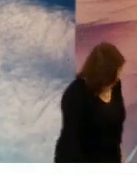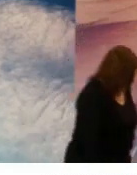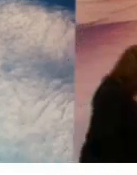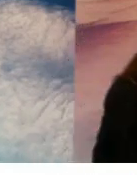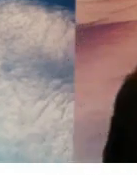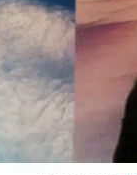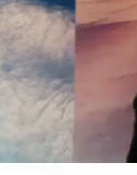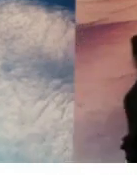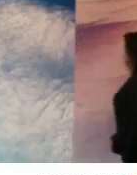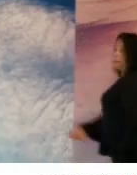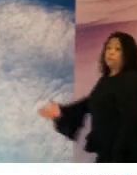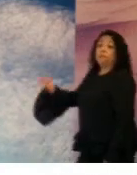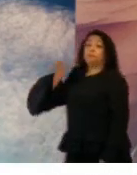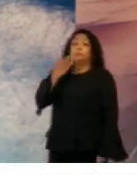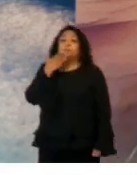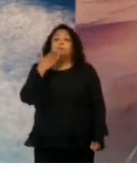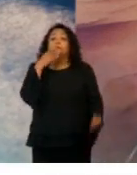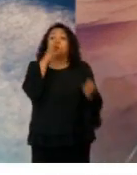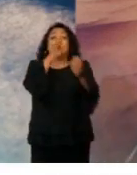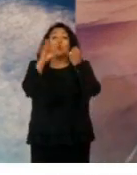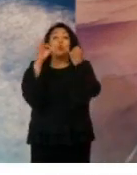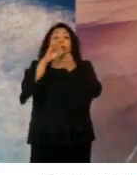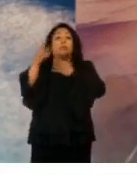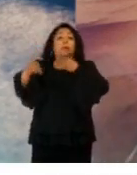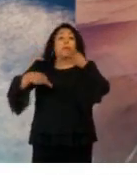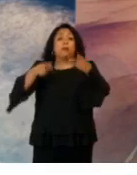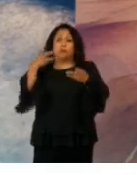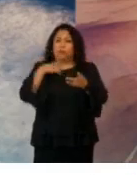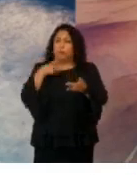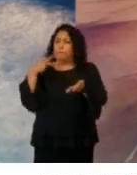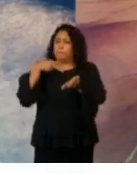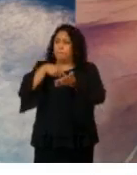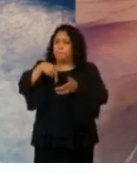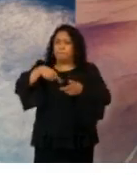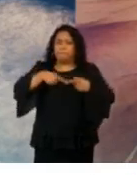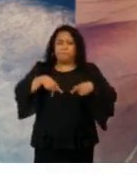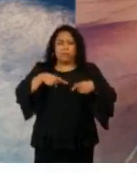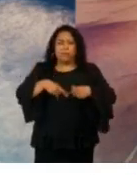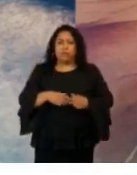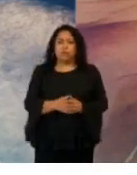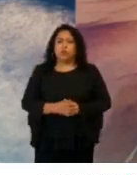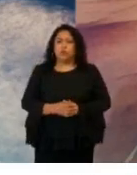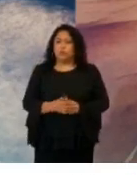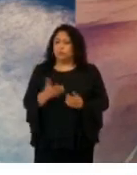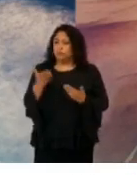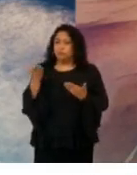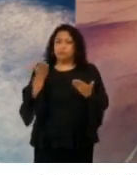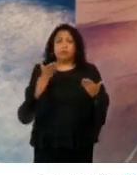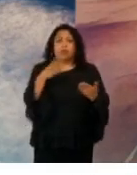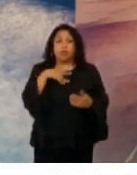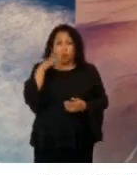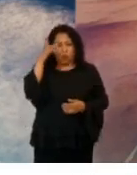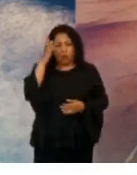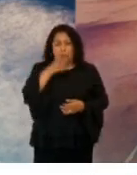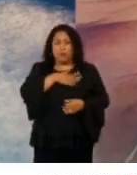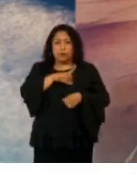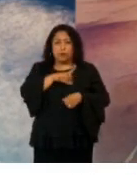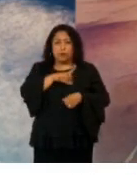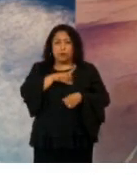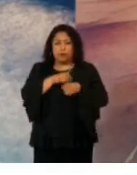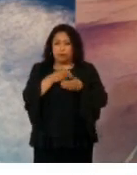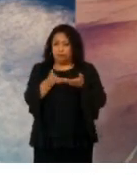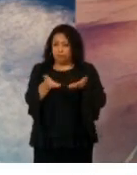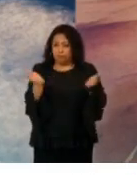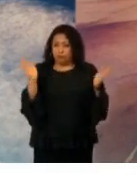última pregunta de las que tenemos presenciales. Sí, hola. Adelante. Sí. ¿Quién iba? Adelante. Hola, buen día a todas y todos.